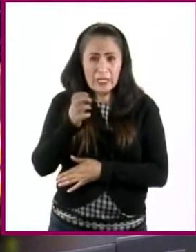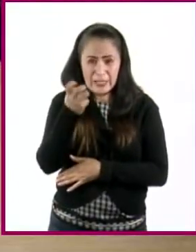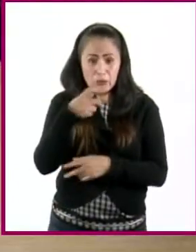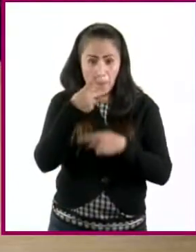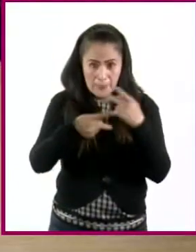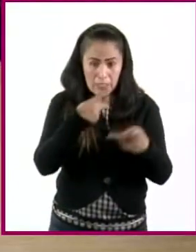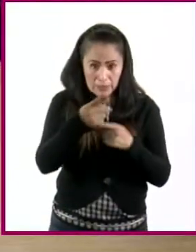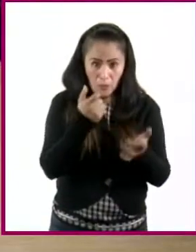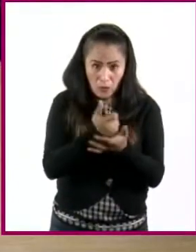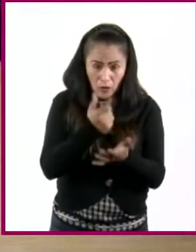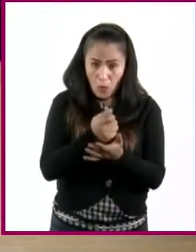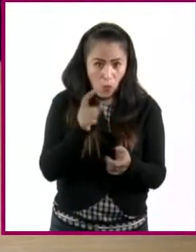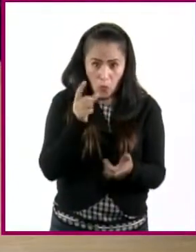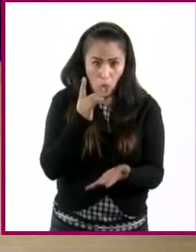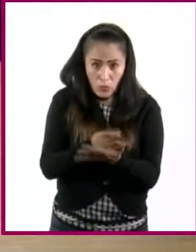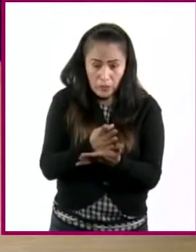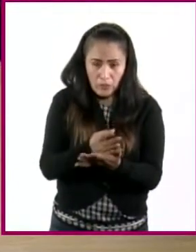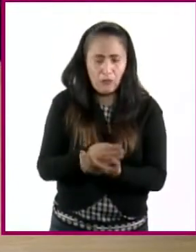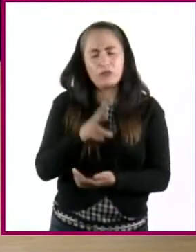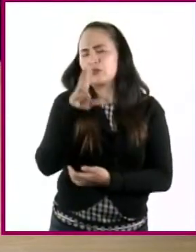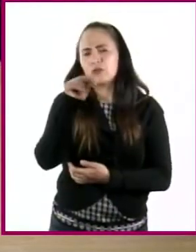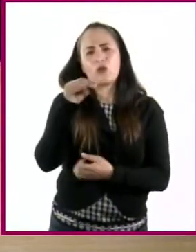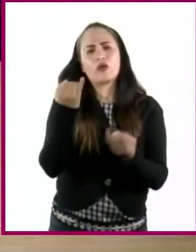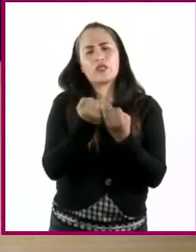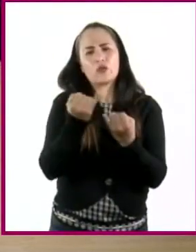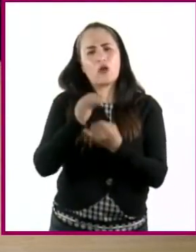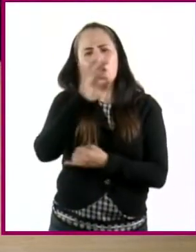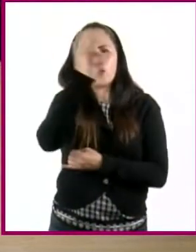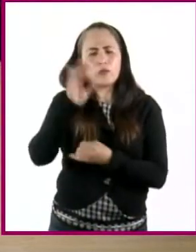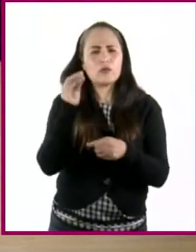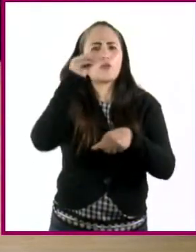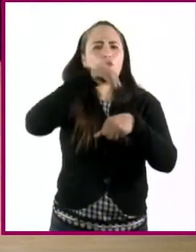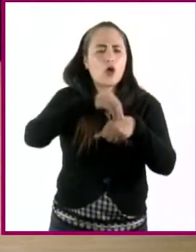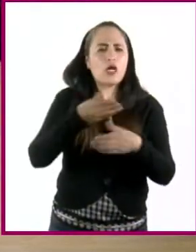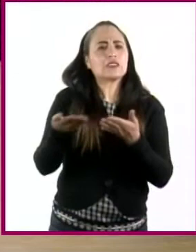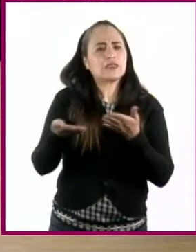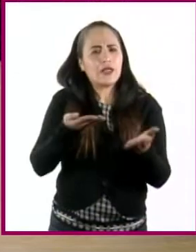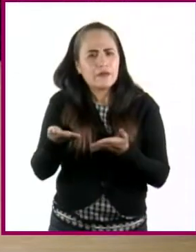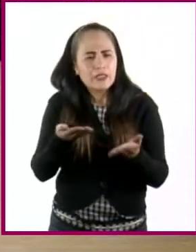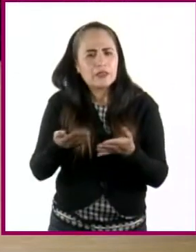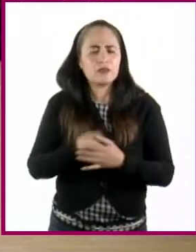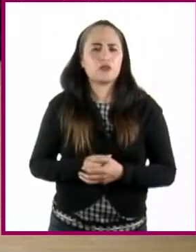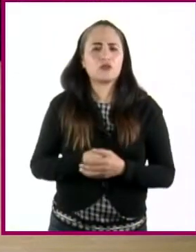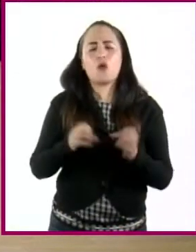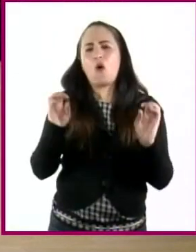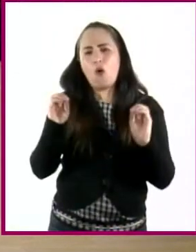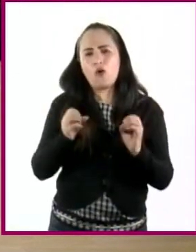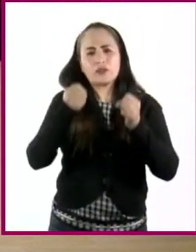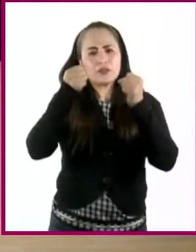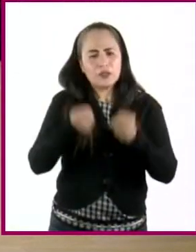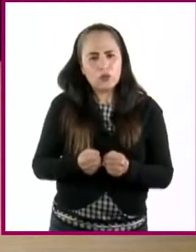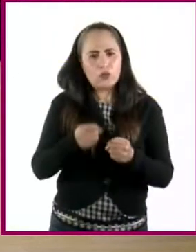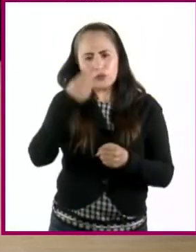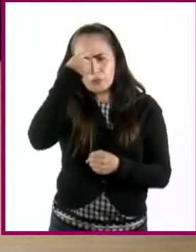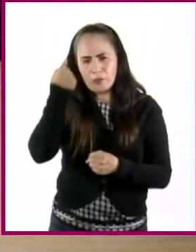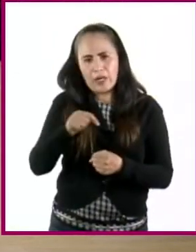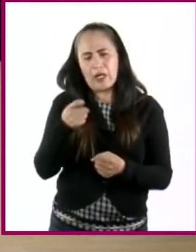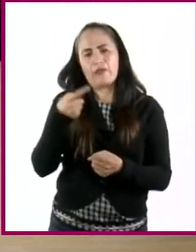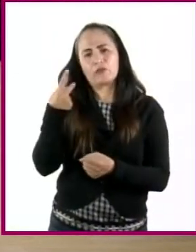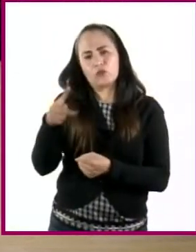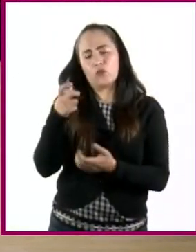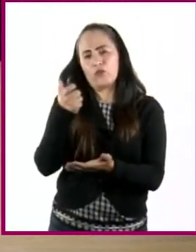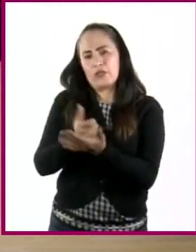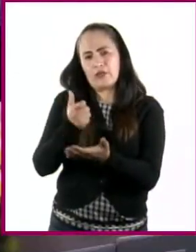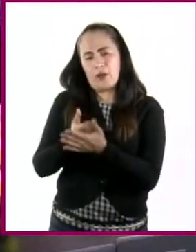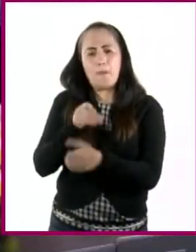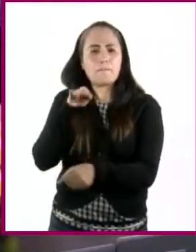préstamo. Claro, también te cobran comisiones por los servicios que realizan y seguros para proteger su dinero en caso de que no les